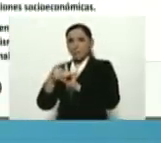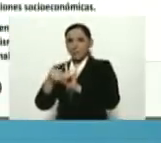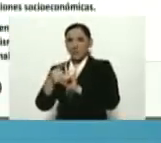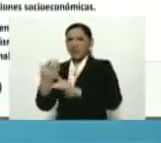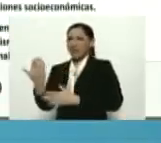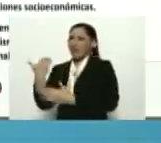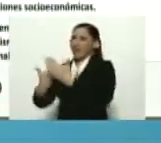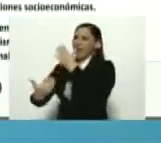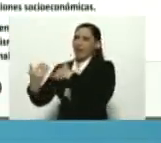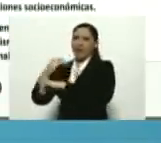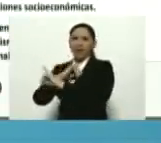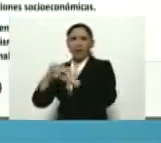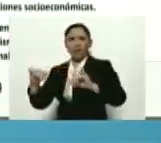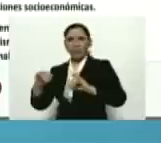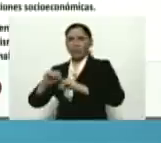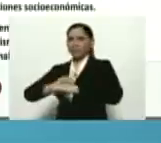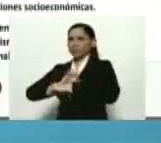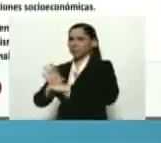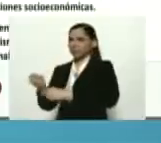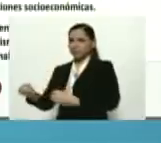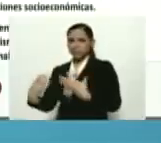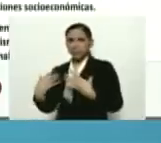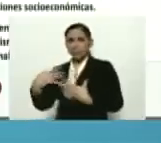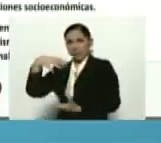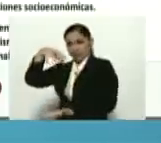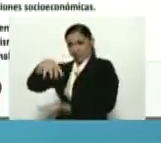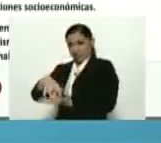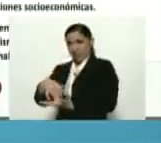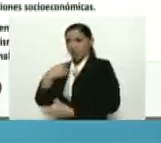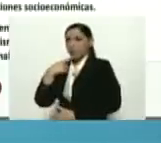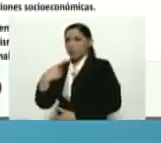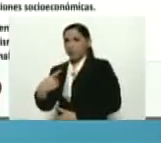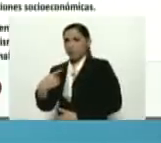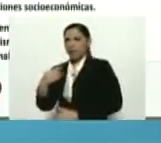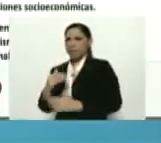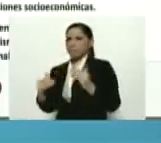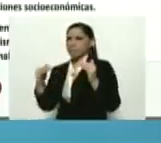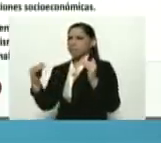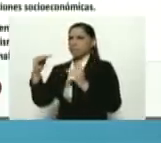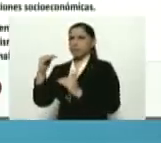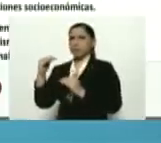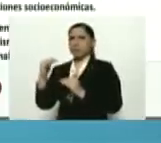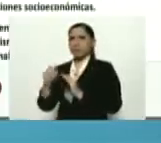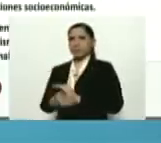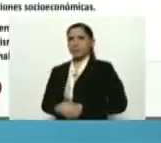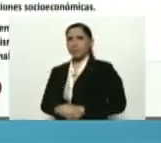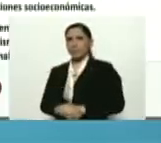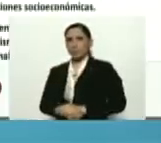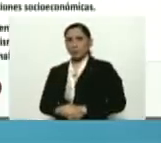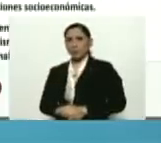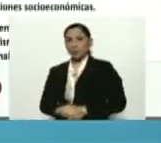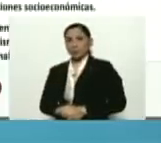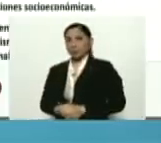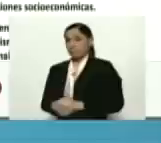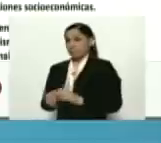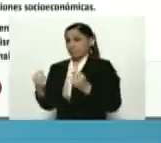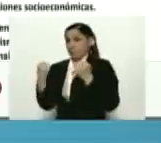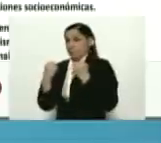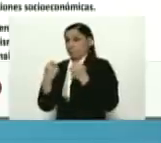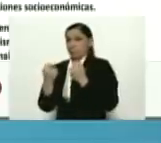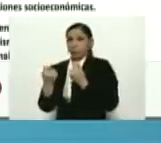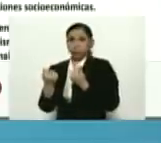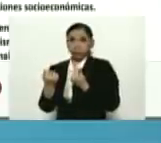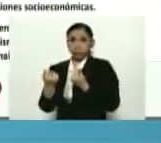antes del COVID-19 la región manifestaba un crecimiento muy bajo, un limitado espacio fiscal